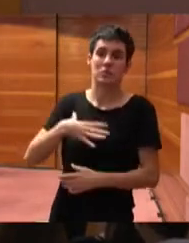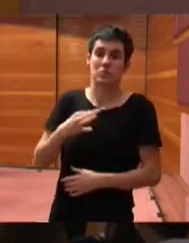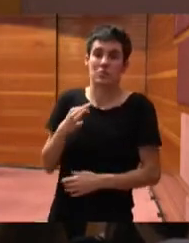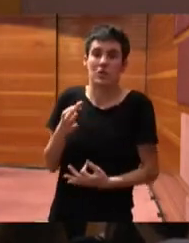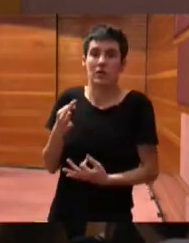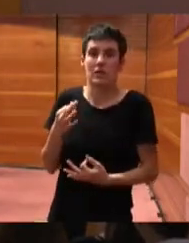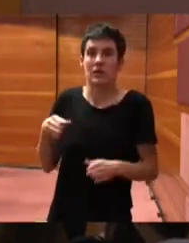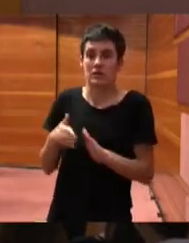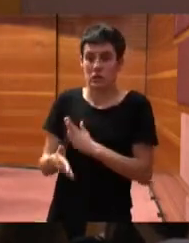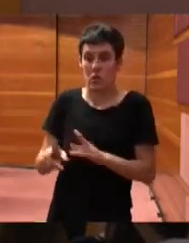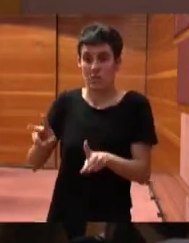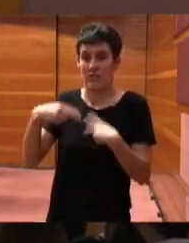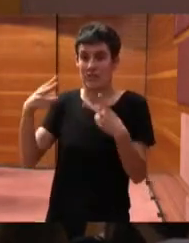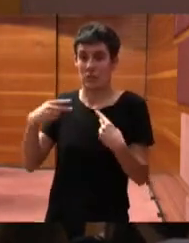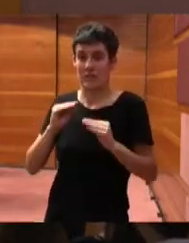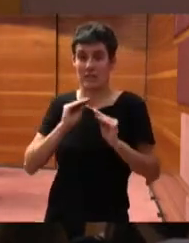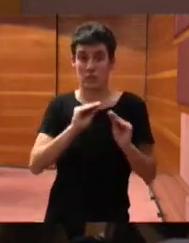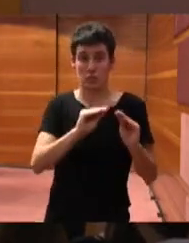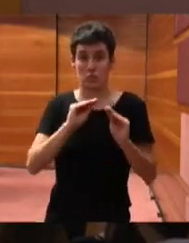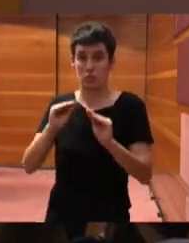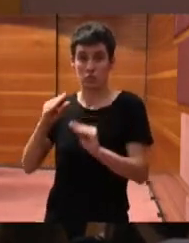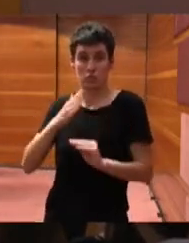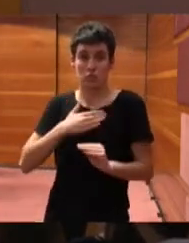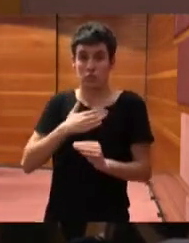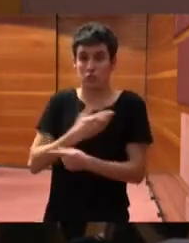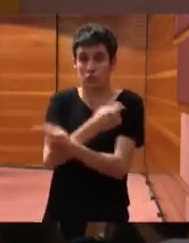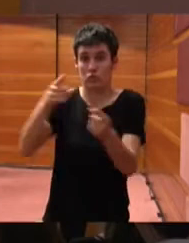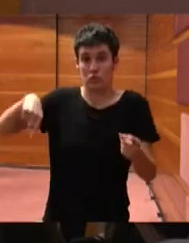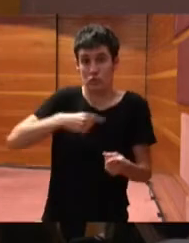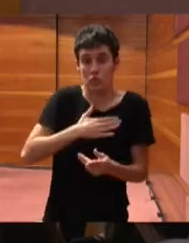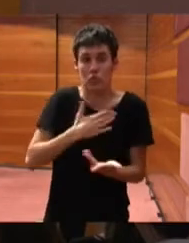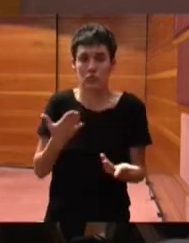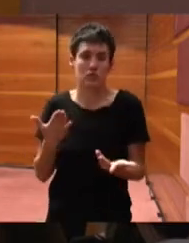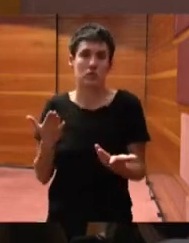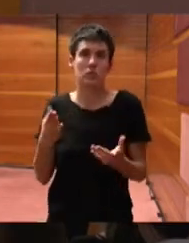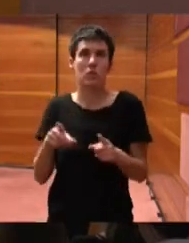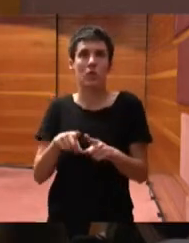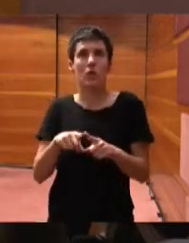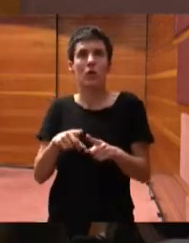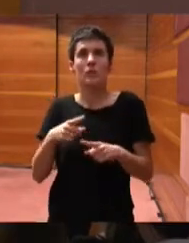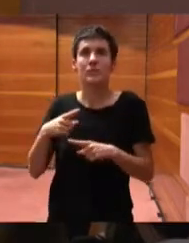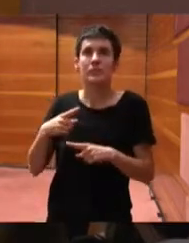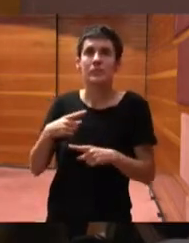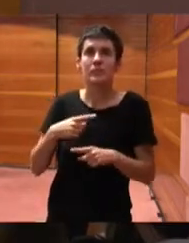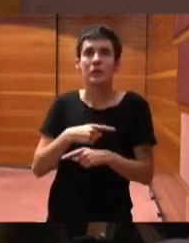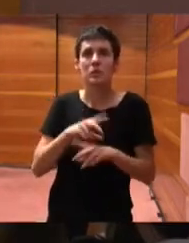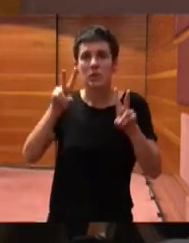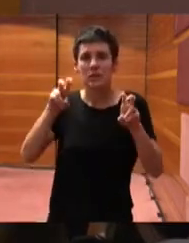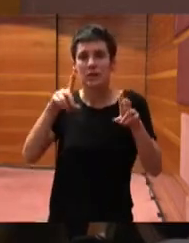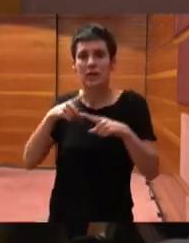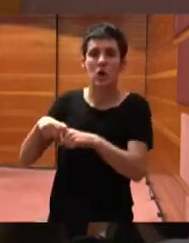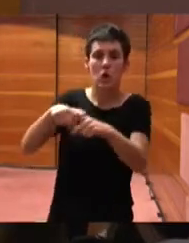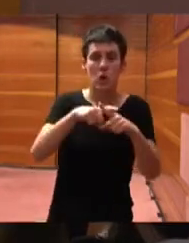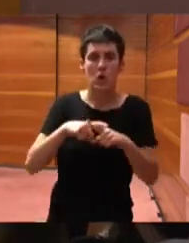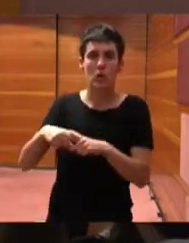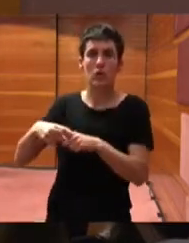es tuyo el restaurante, eres accionista. Entonces, ese componente de corresponsabilidad es lo que de alguna forma quizá hemos